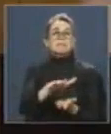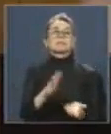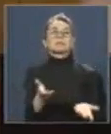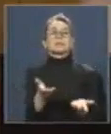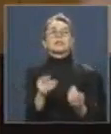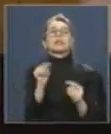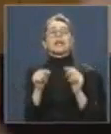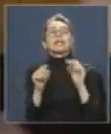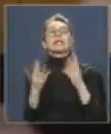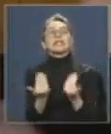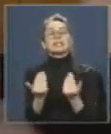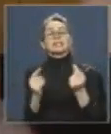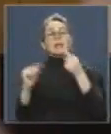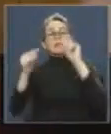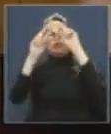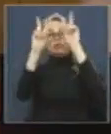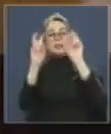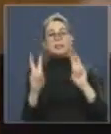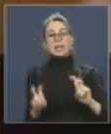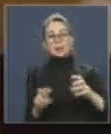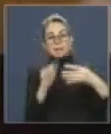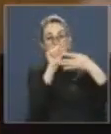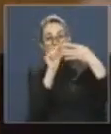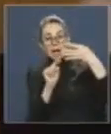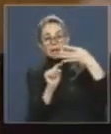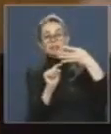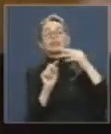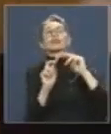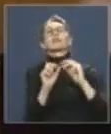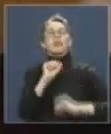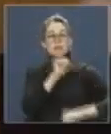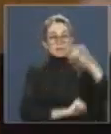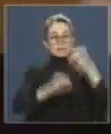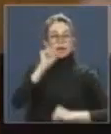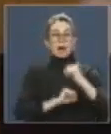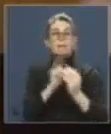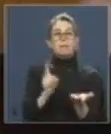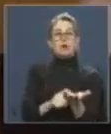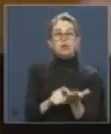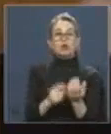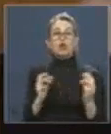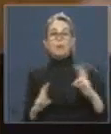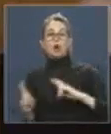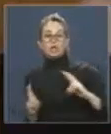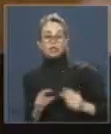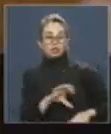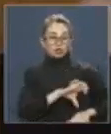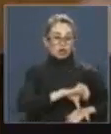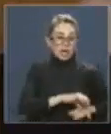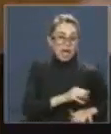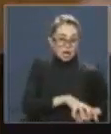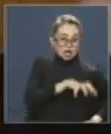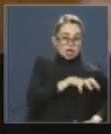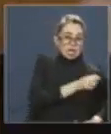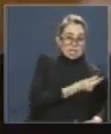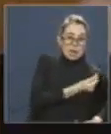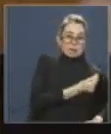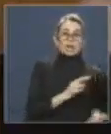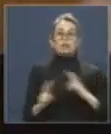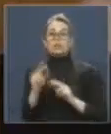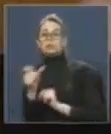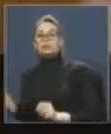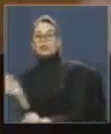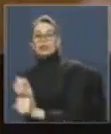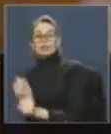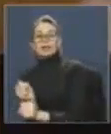temas fundamentales de los factores de la producción es decir la relación entre el capital y el trabajo dejando